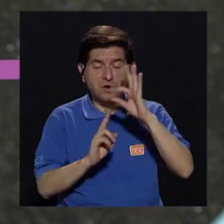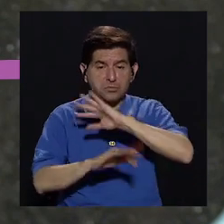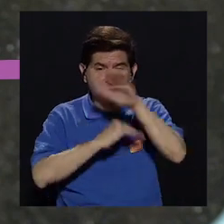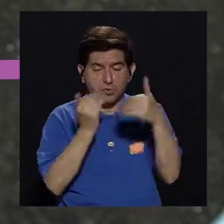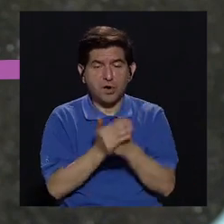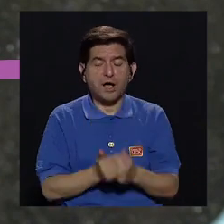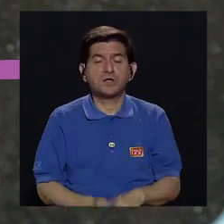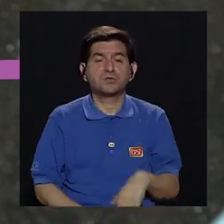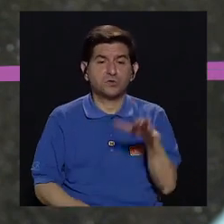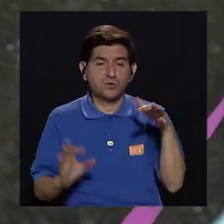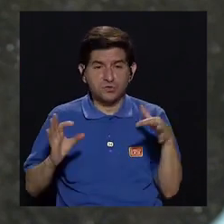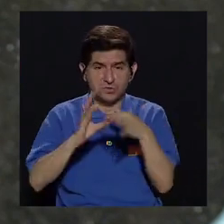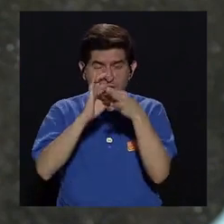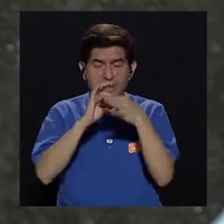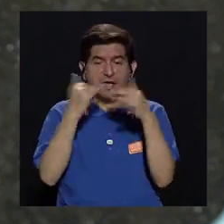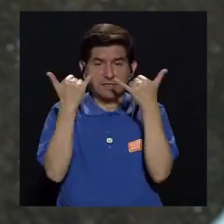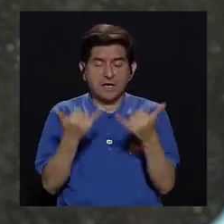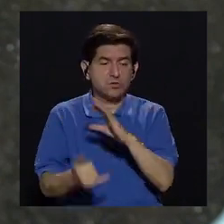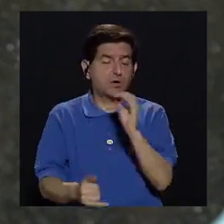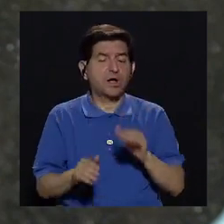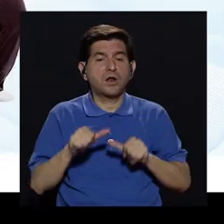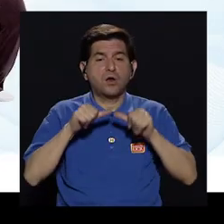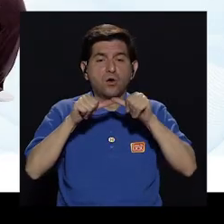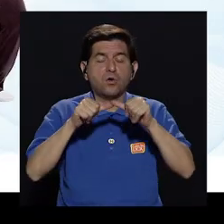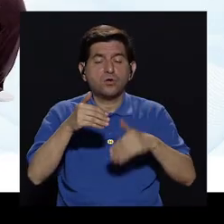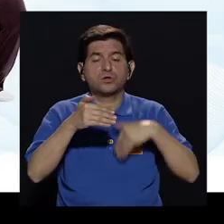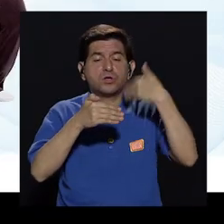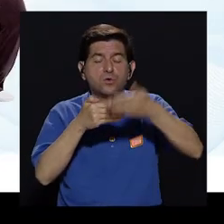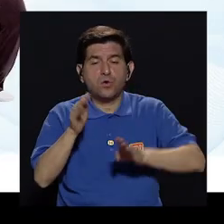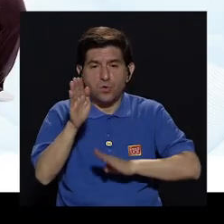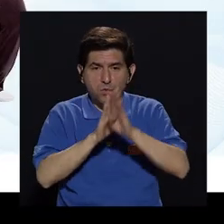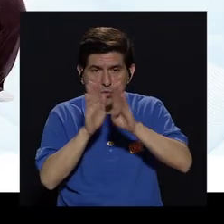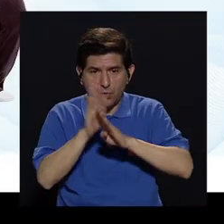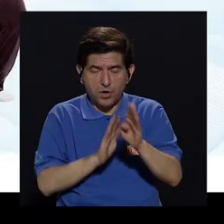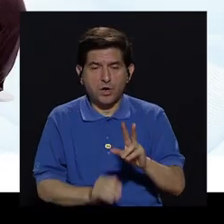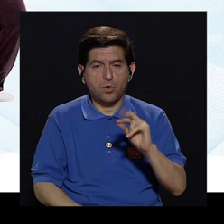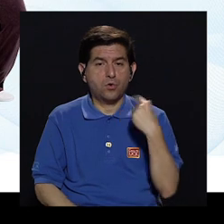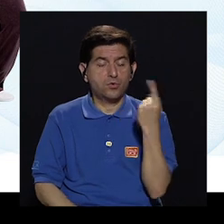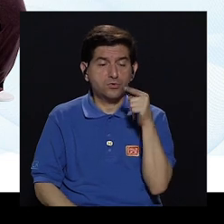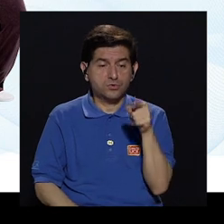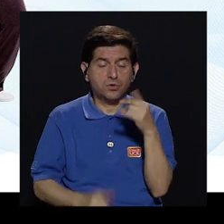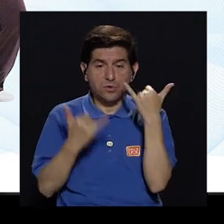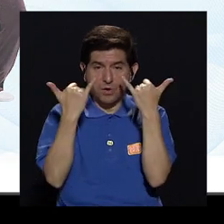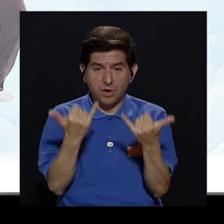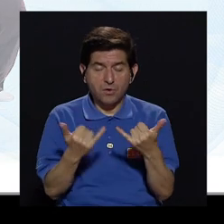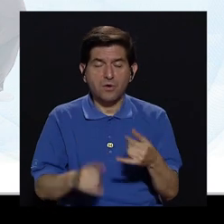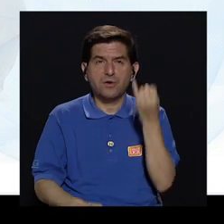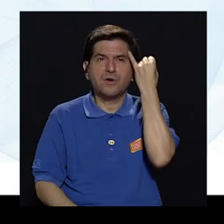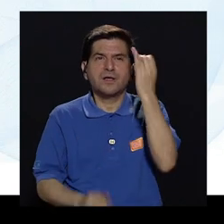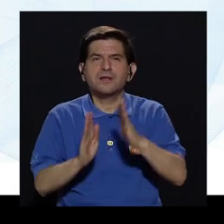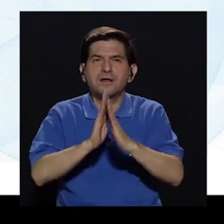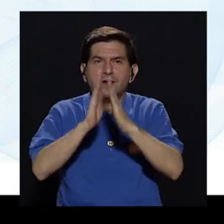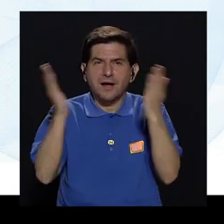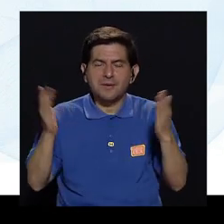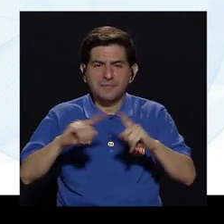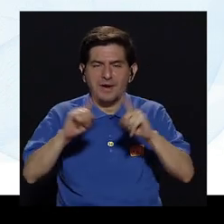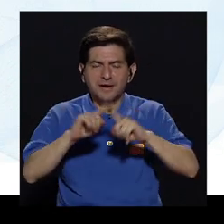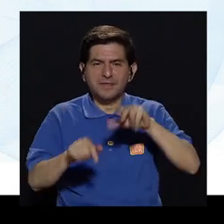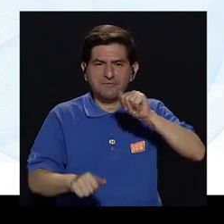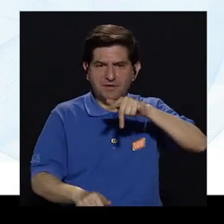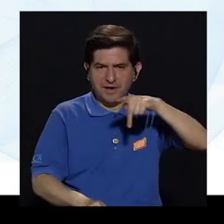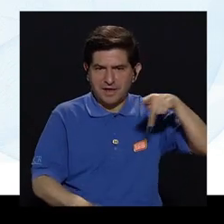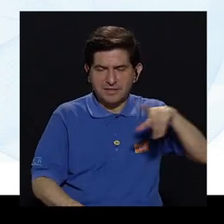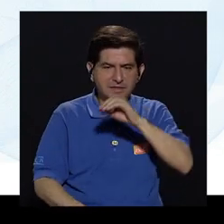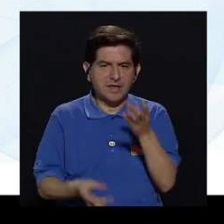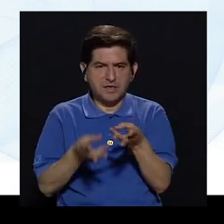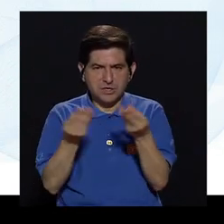links actuales y los que se vayan a seguir desarrollando, porque no quedamos con lo que hay acá, sino la idea es ampliar la cantidad de